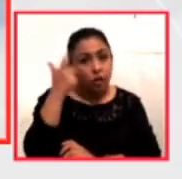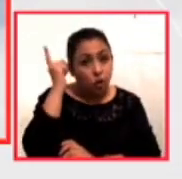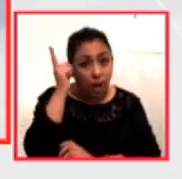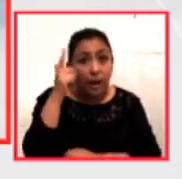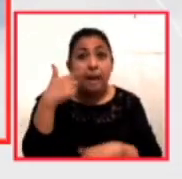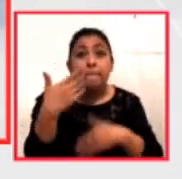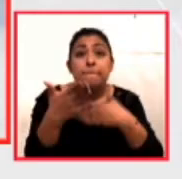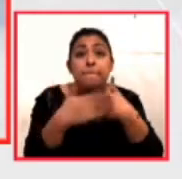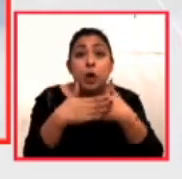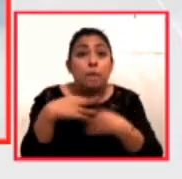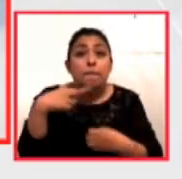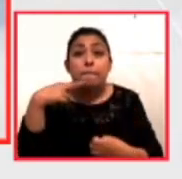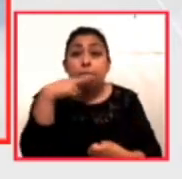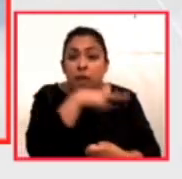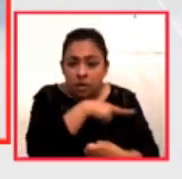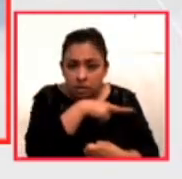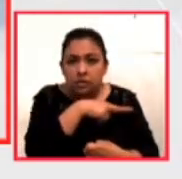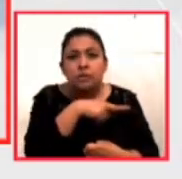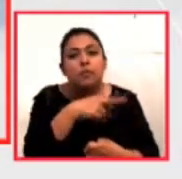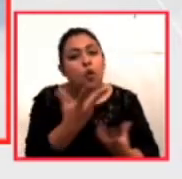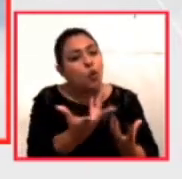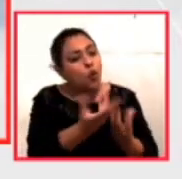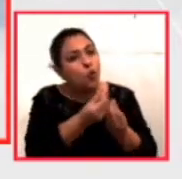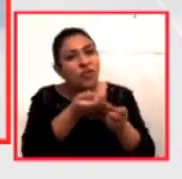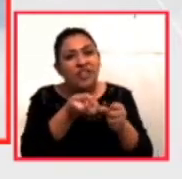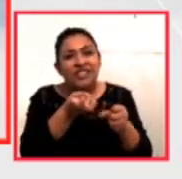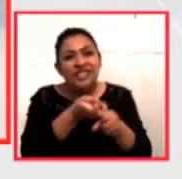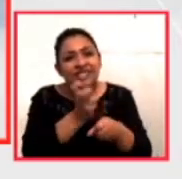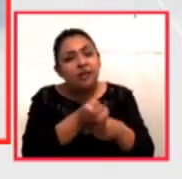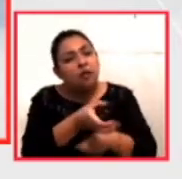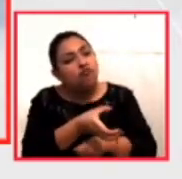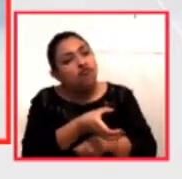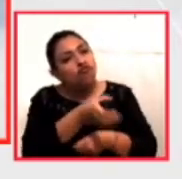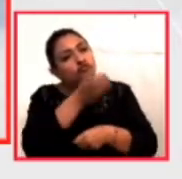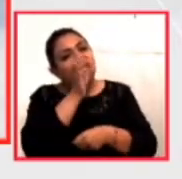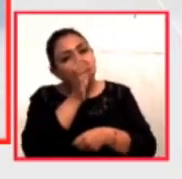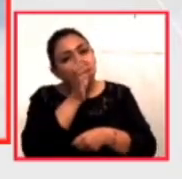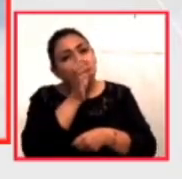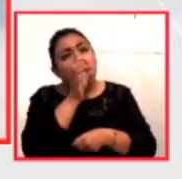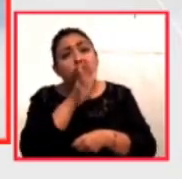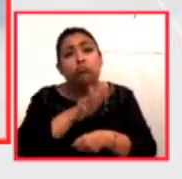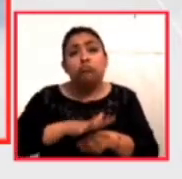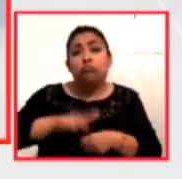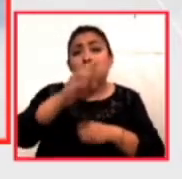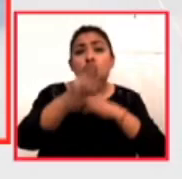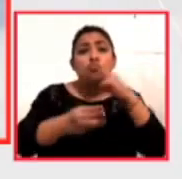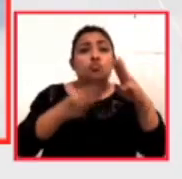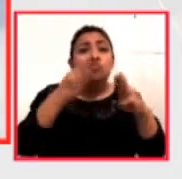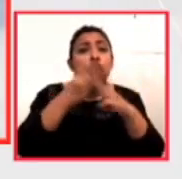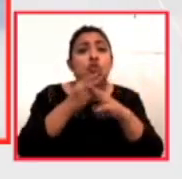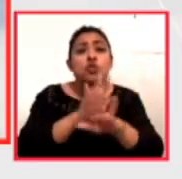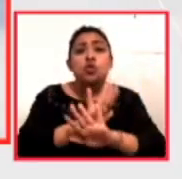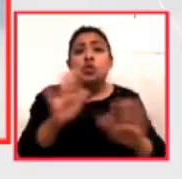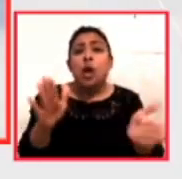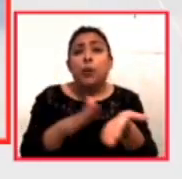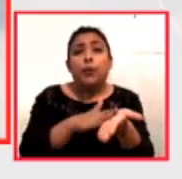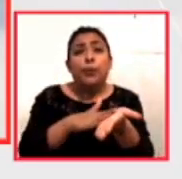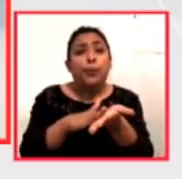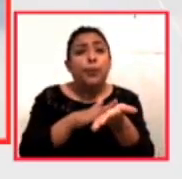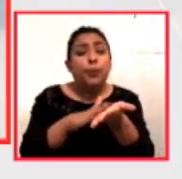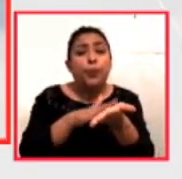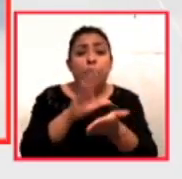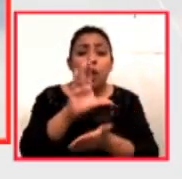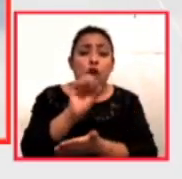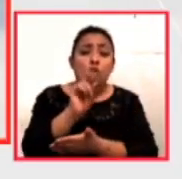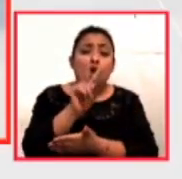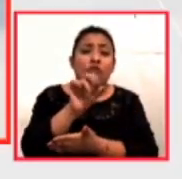estemos tomándonos una chela en un mundo libre de COVID-19.